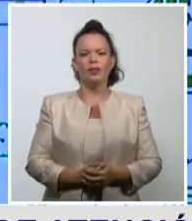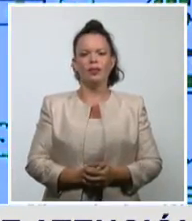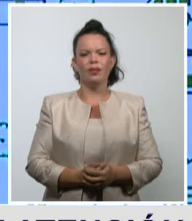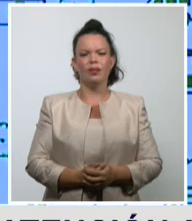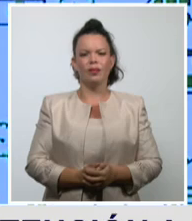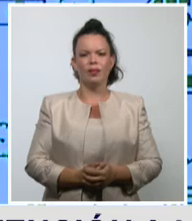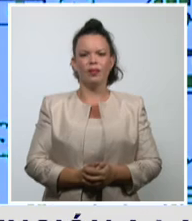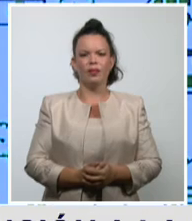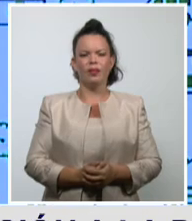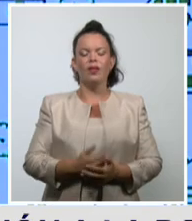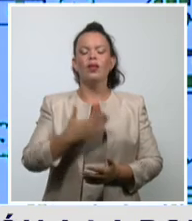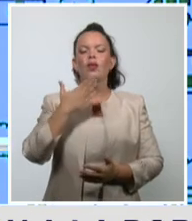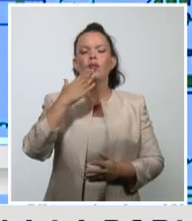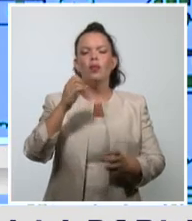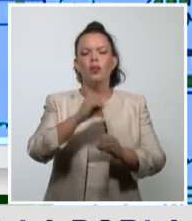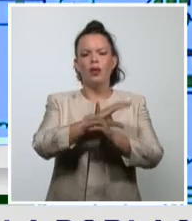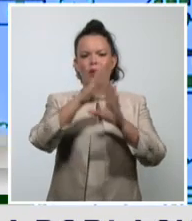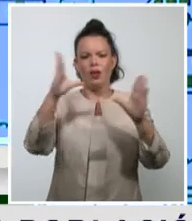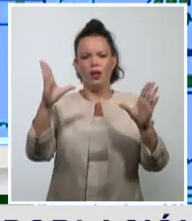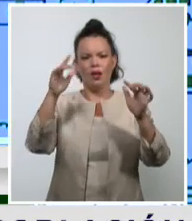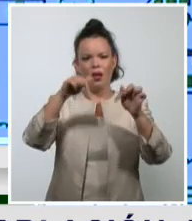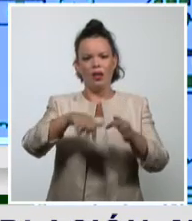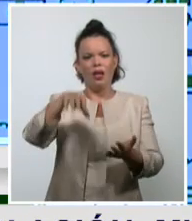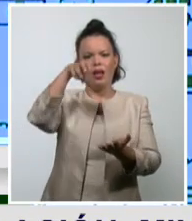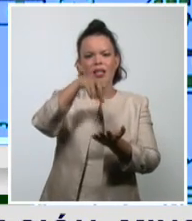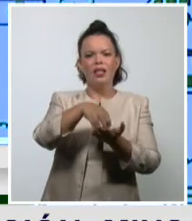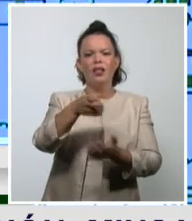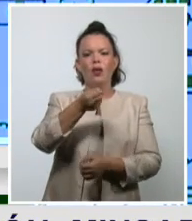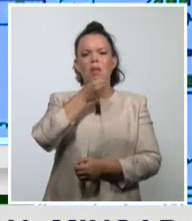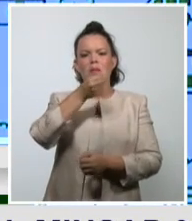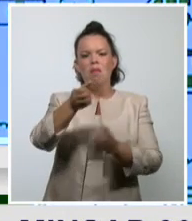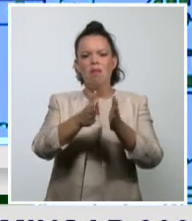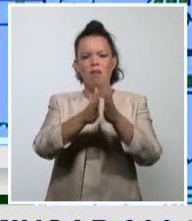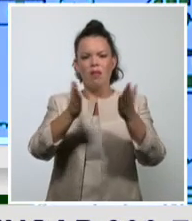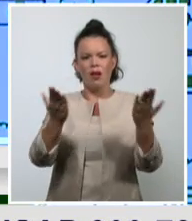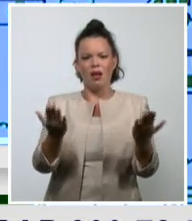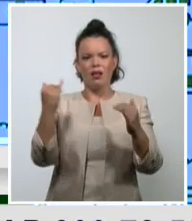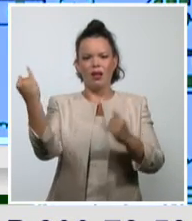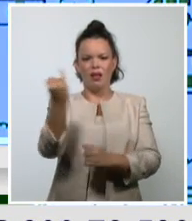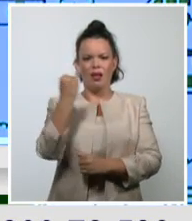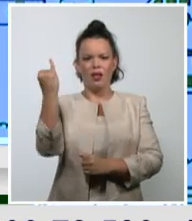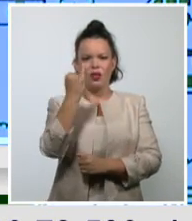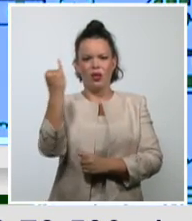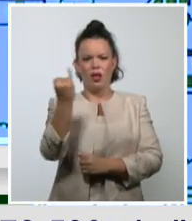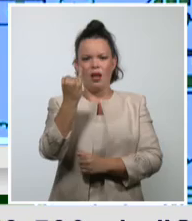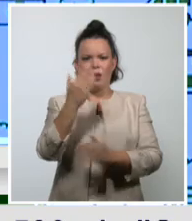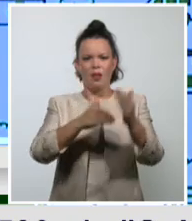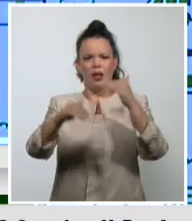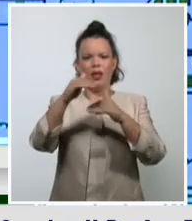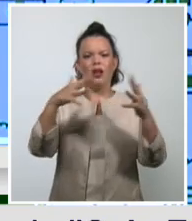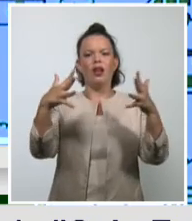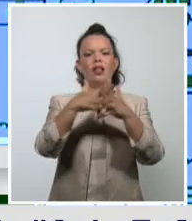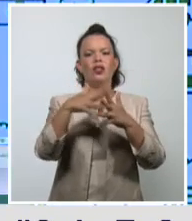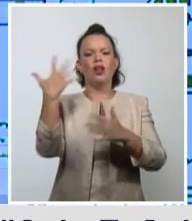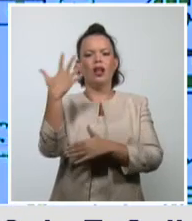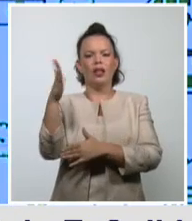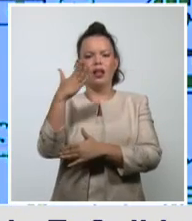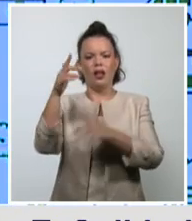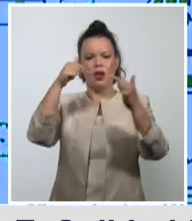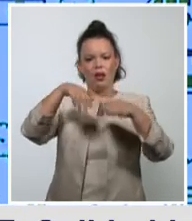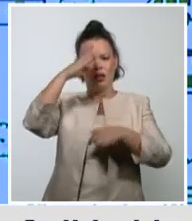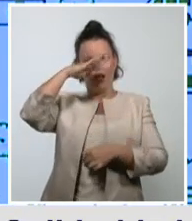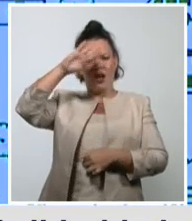Buenos días. Desde la sede del Centro de Prensa Internacional del Ministerio de Relaciones Exteriores de la República de Cuba le damos la